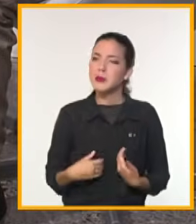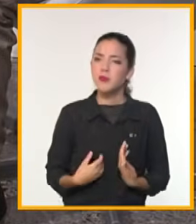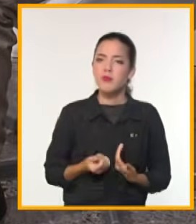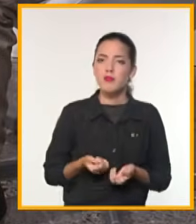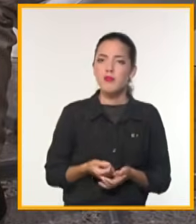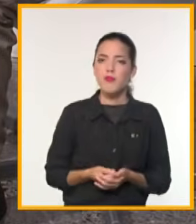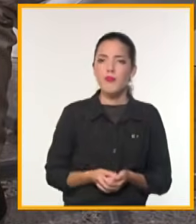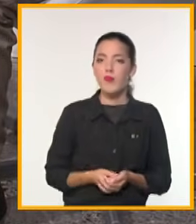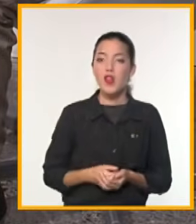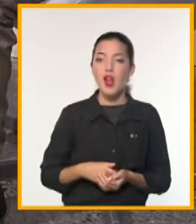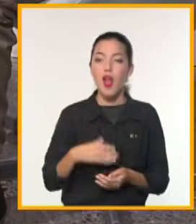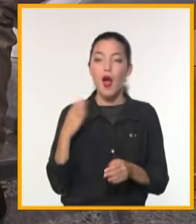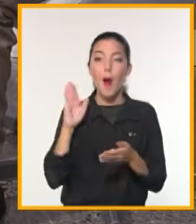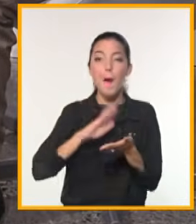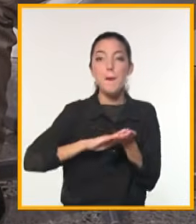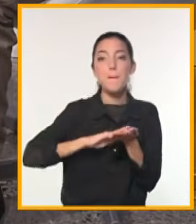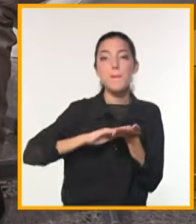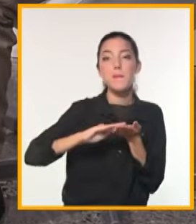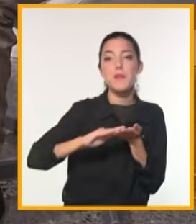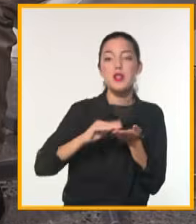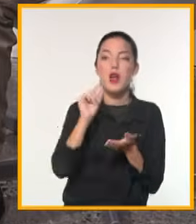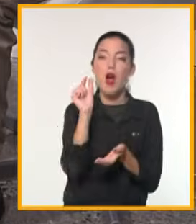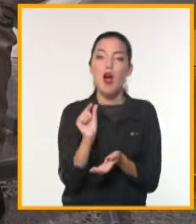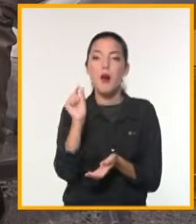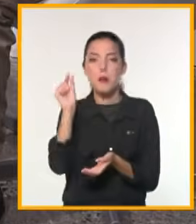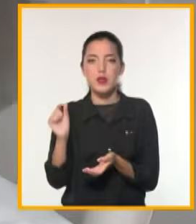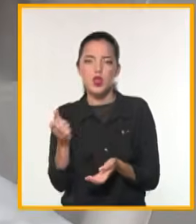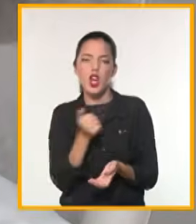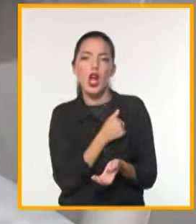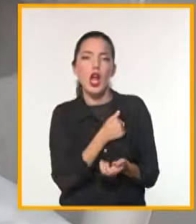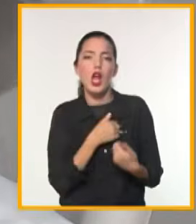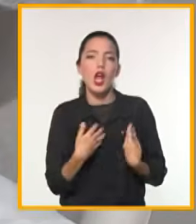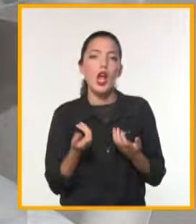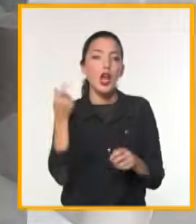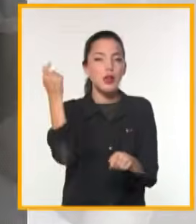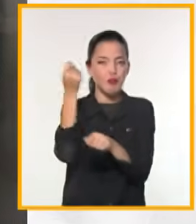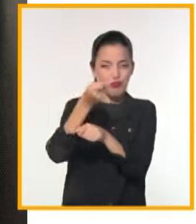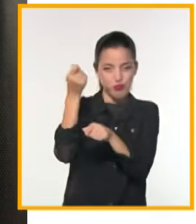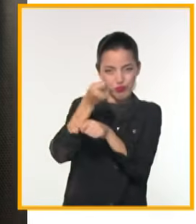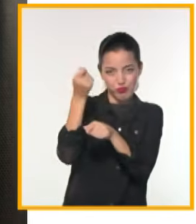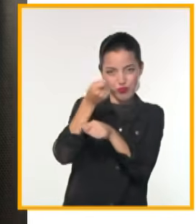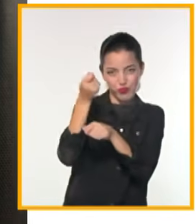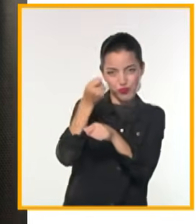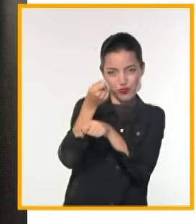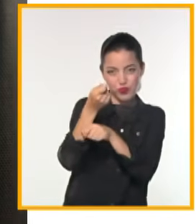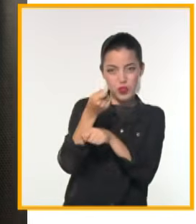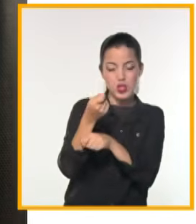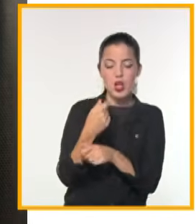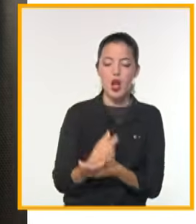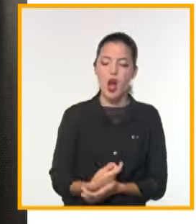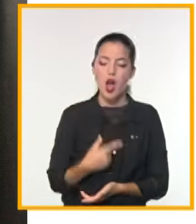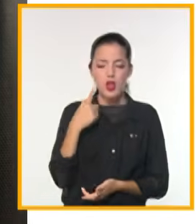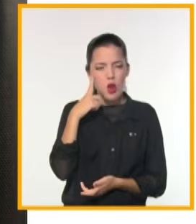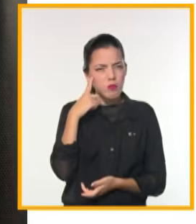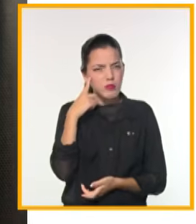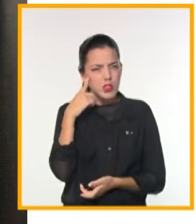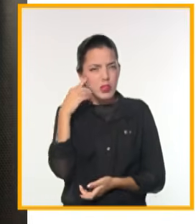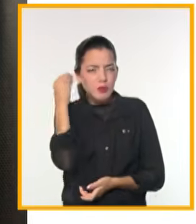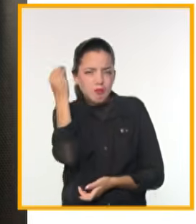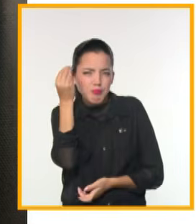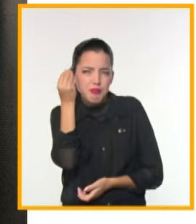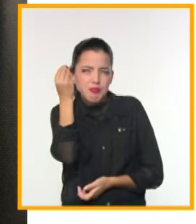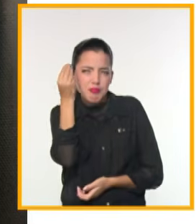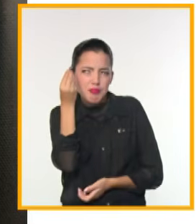permiso a todo el mundo que quisiera ir a alfabetizar. Entonces ahí a mí se me metió el bichito, además, esta es la mía para dejar la